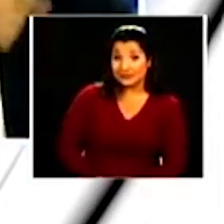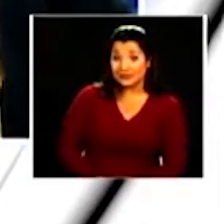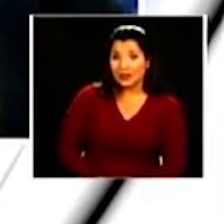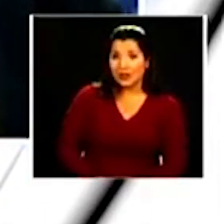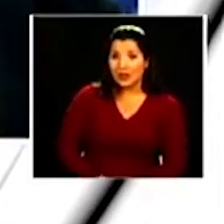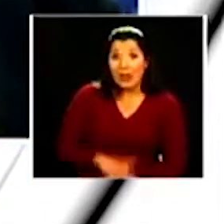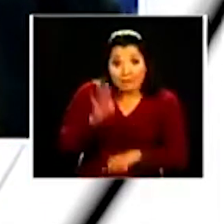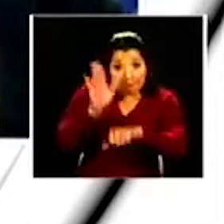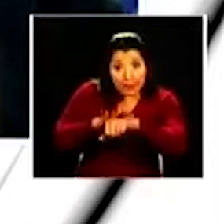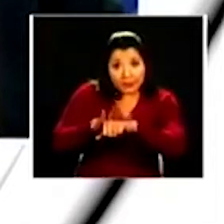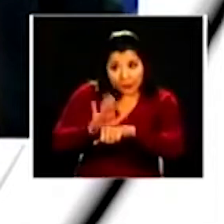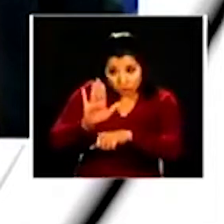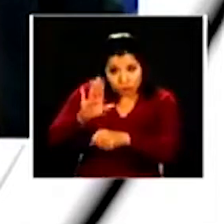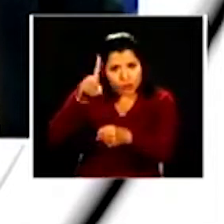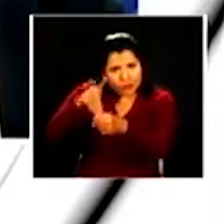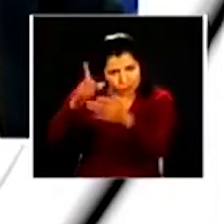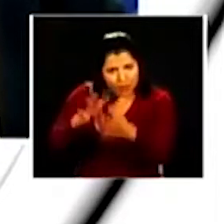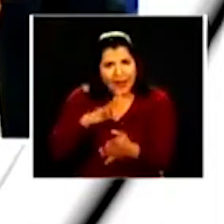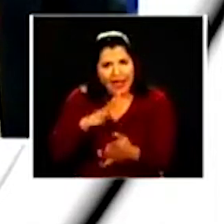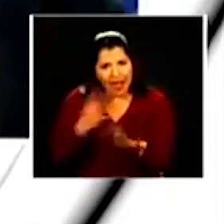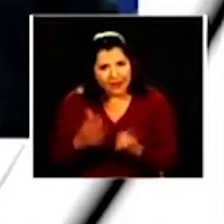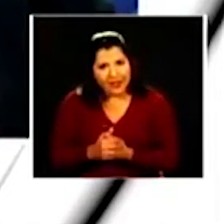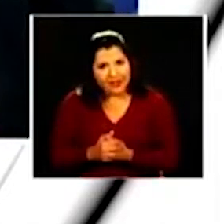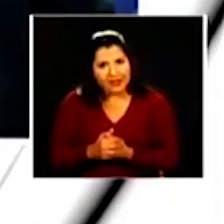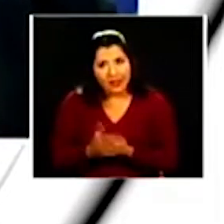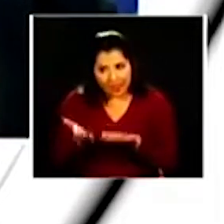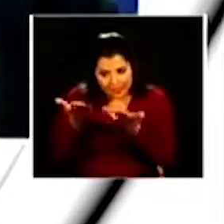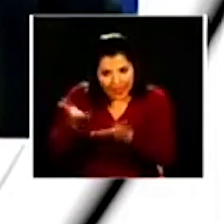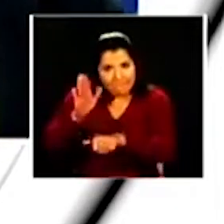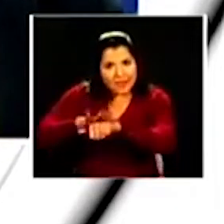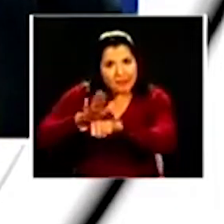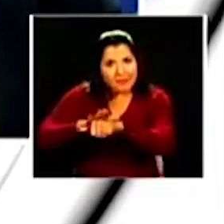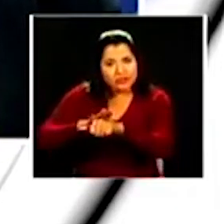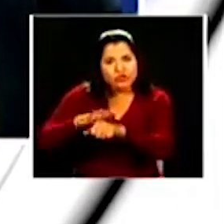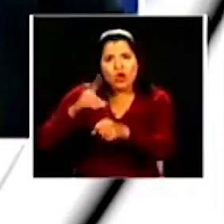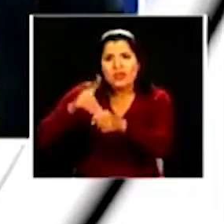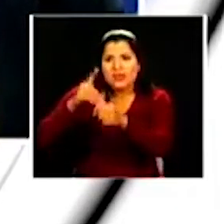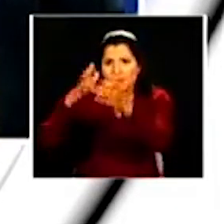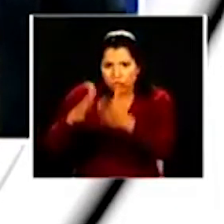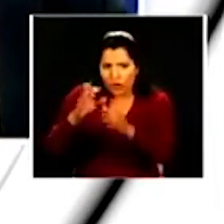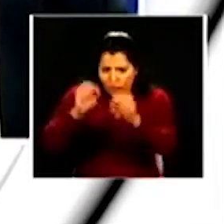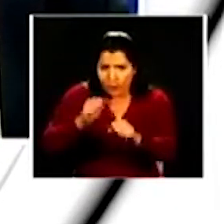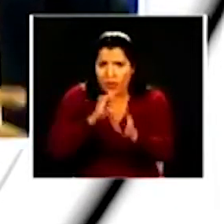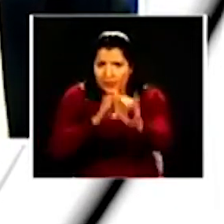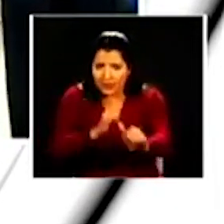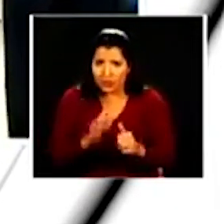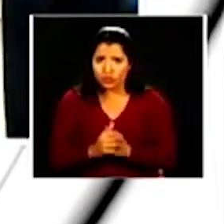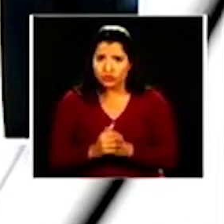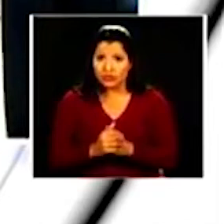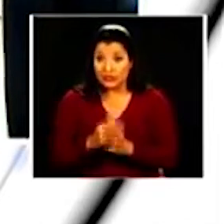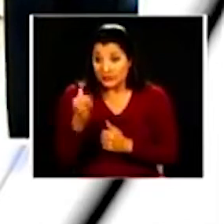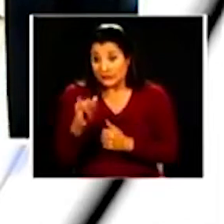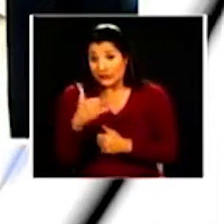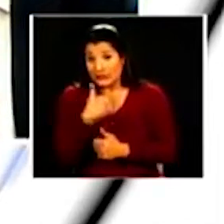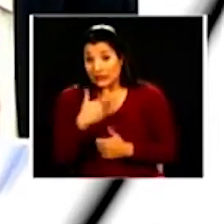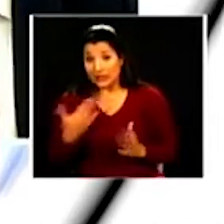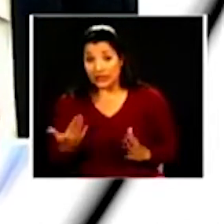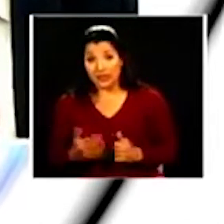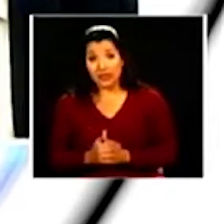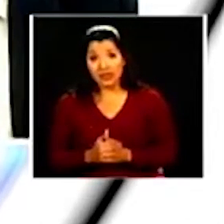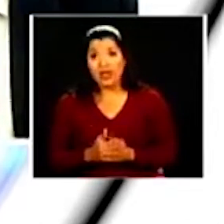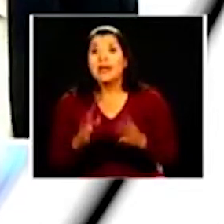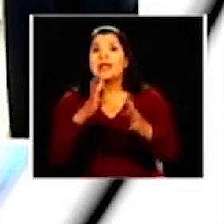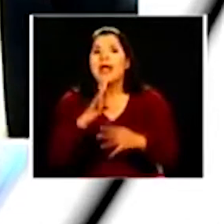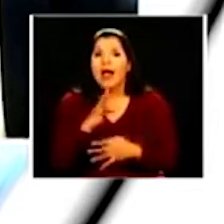a sus diputados hablar, permítale a sus diputados electos que presenten las denuncias, si las hay, como están distribuidos en todo el país, que